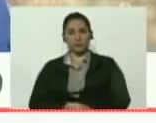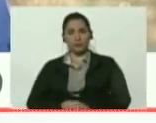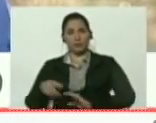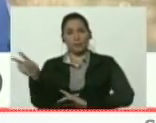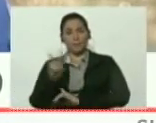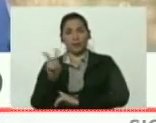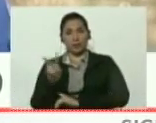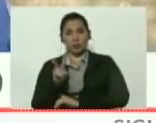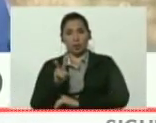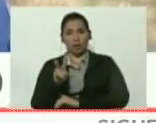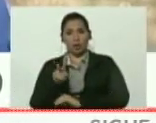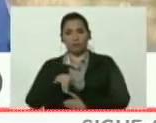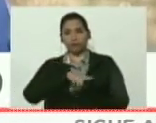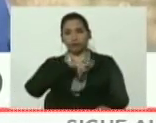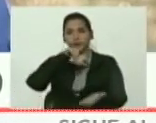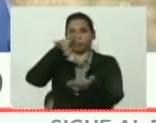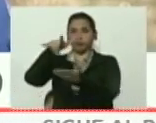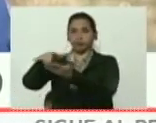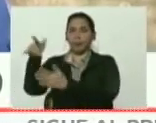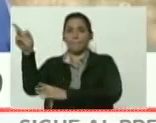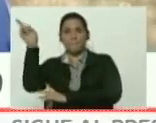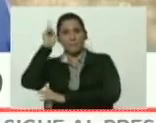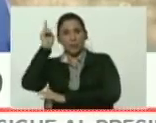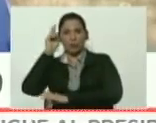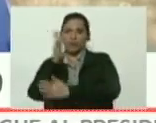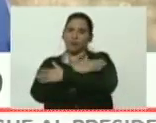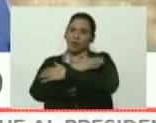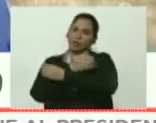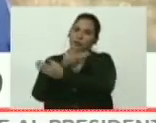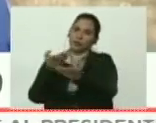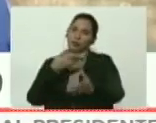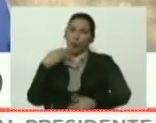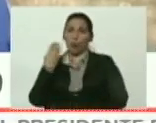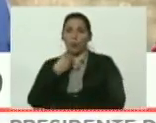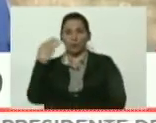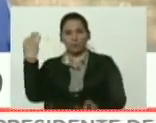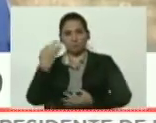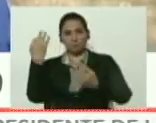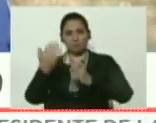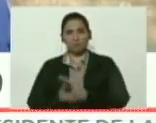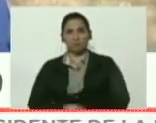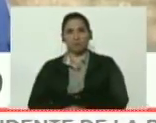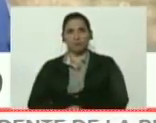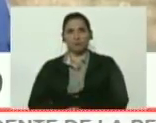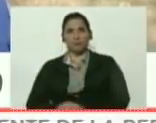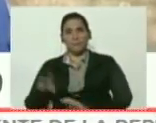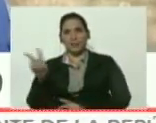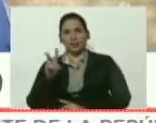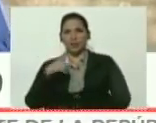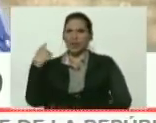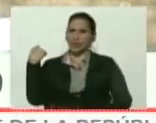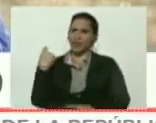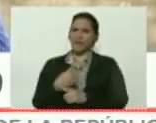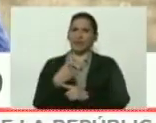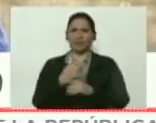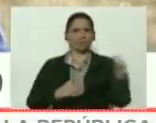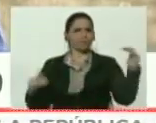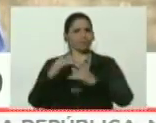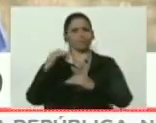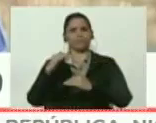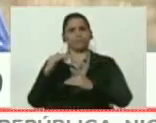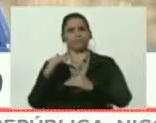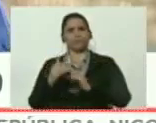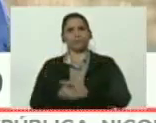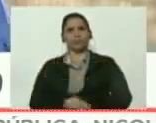Venezuela a Lima, Perú. Los felicito, verdaderamente. Venezuela tiene que quedar por